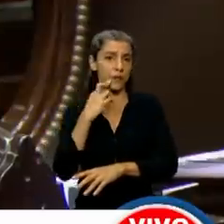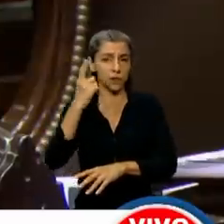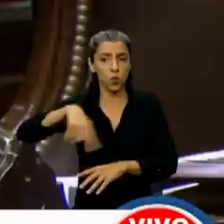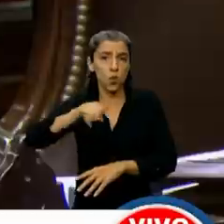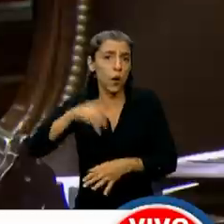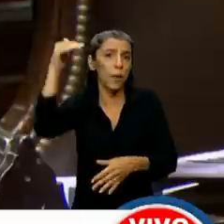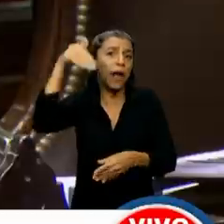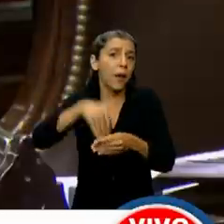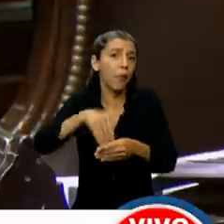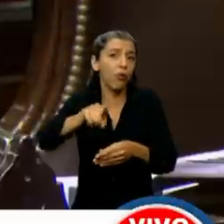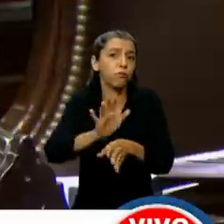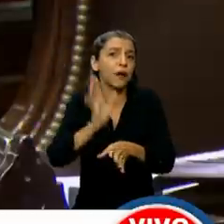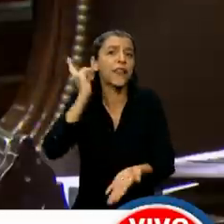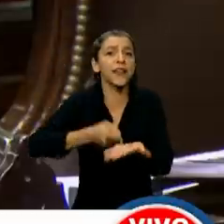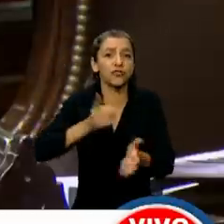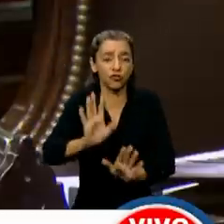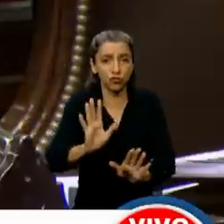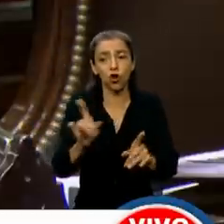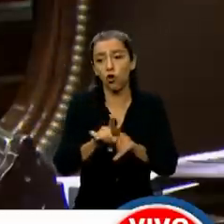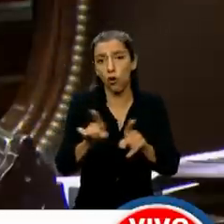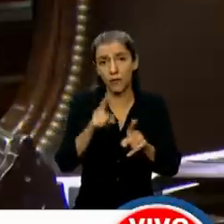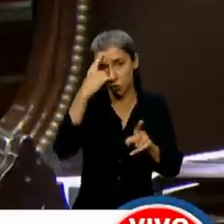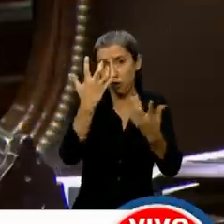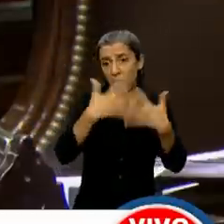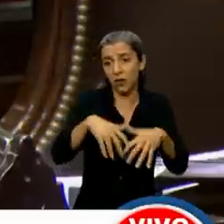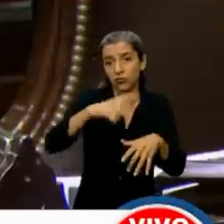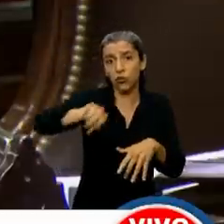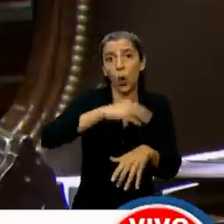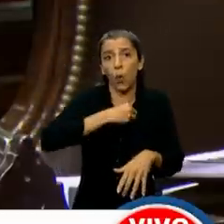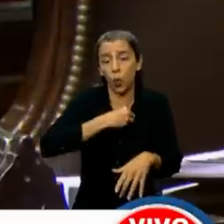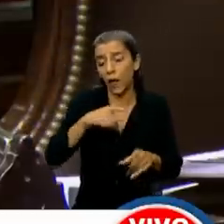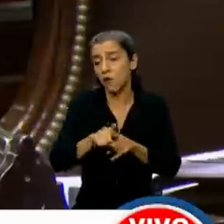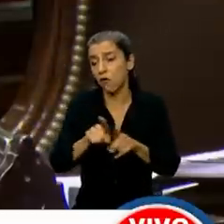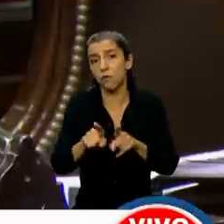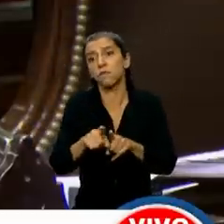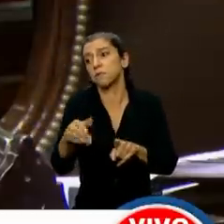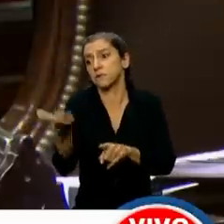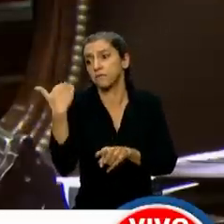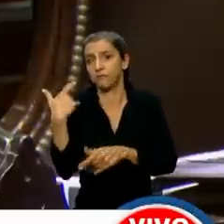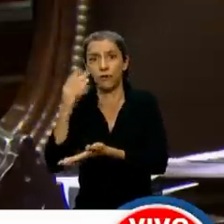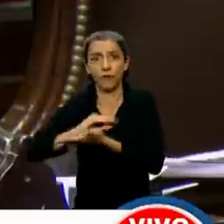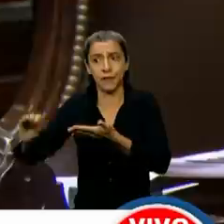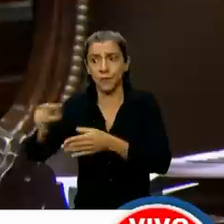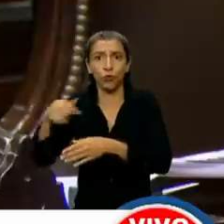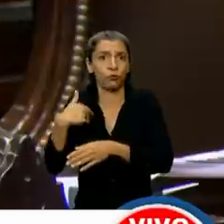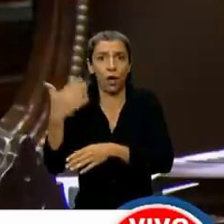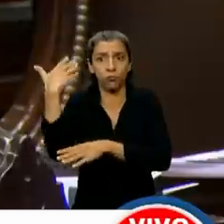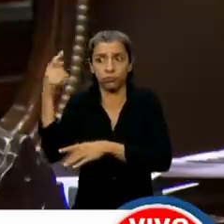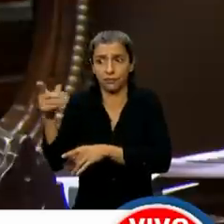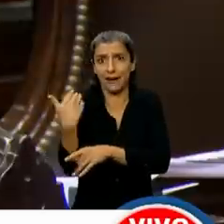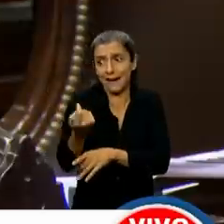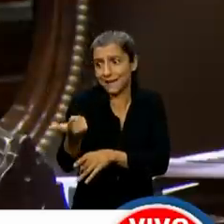reflexión le tendría que haber al diputado preopinante de por qué perdieron digamos si todas las variables estaban para arriba no